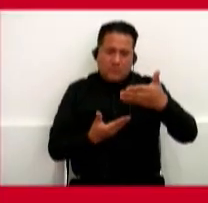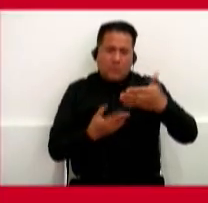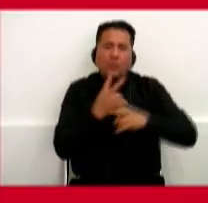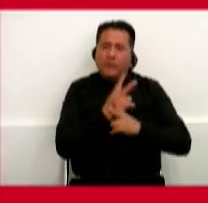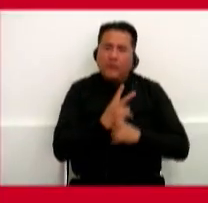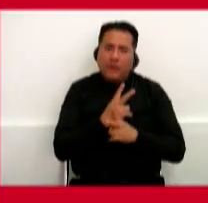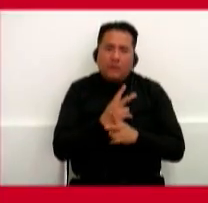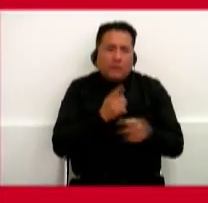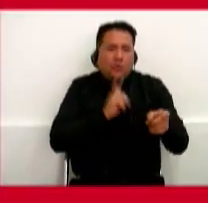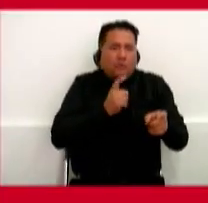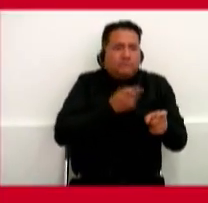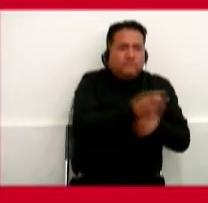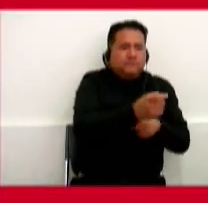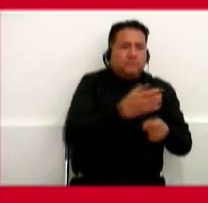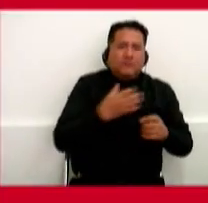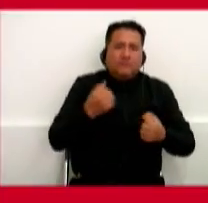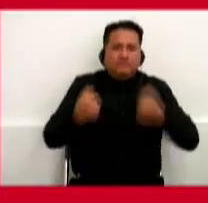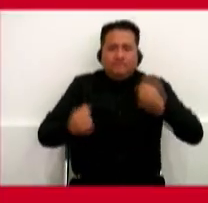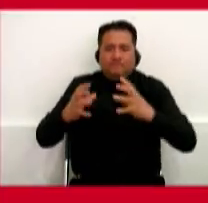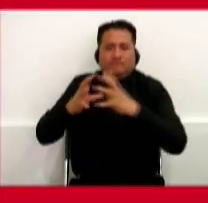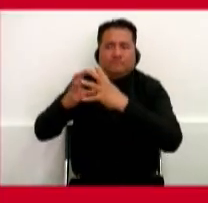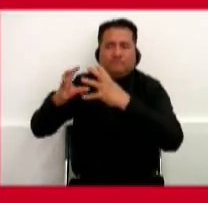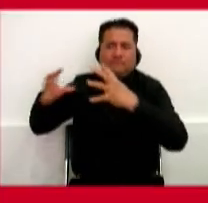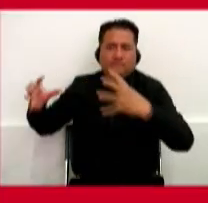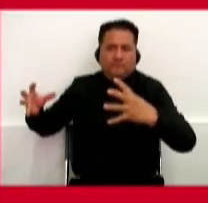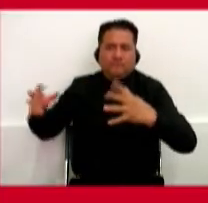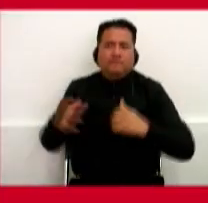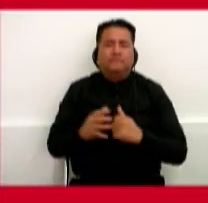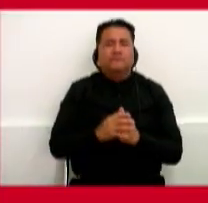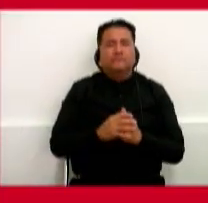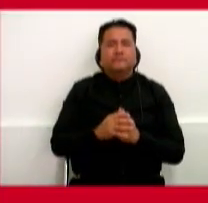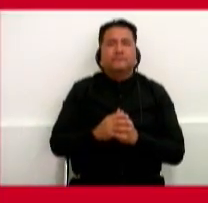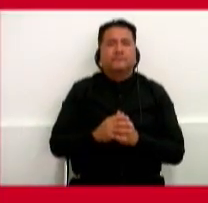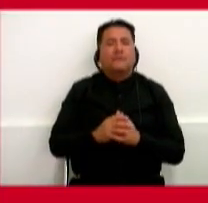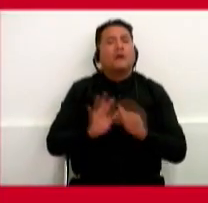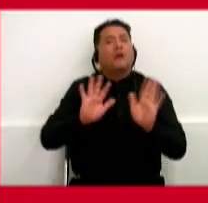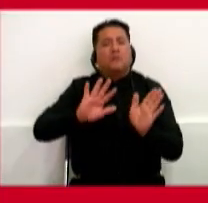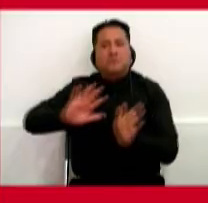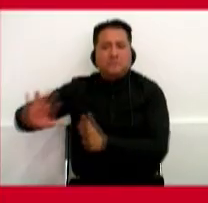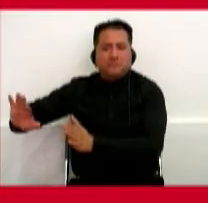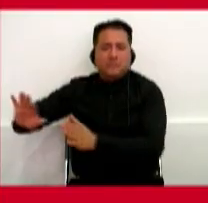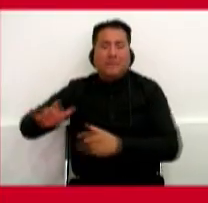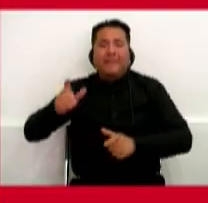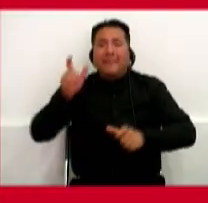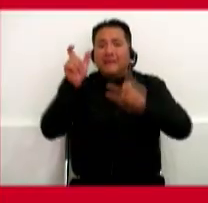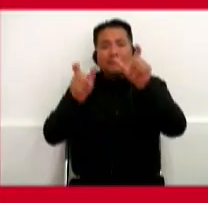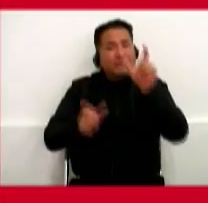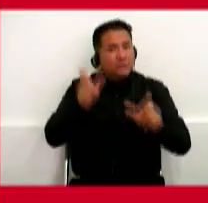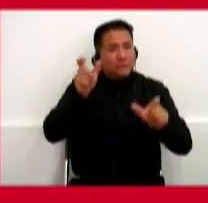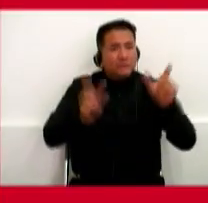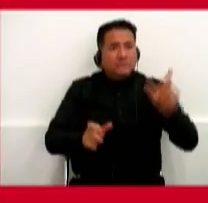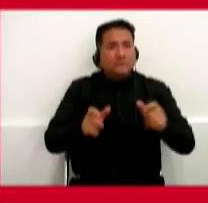el tema en los camiones. Ahora, en lo que es personas, como les indiqué,